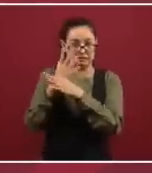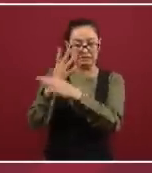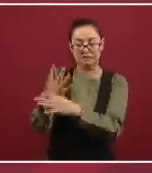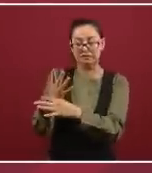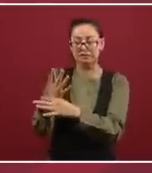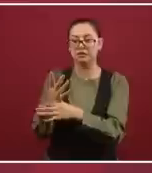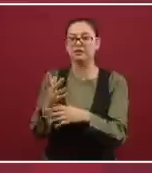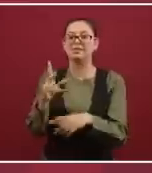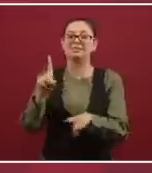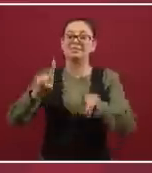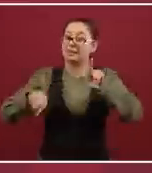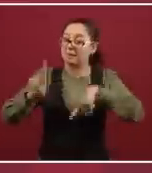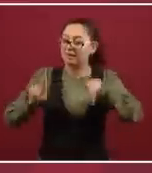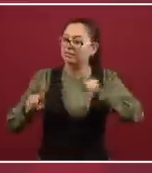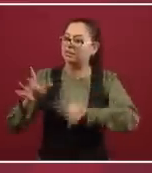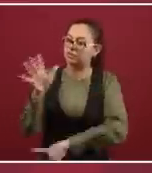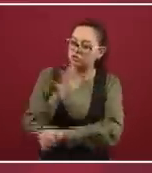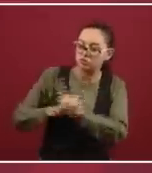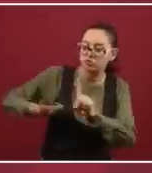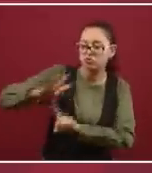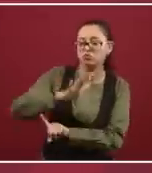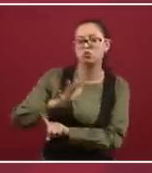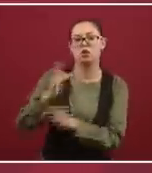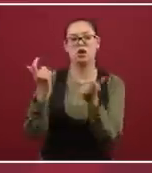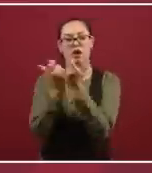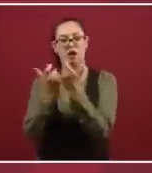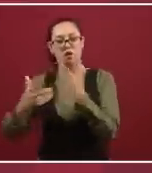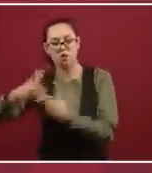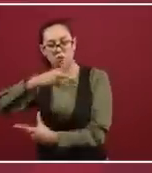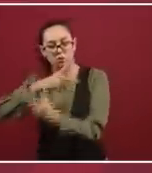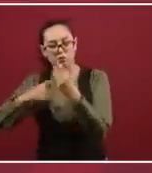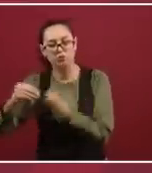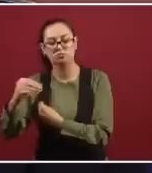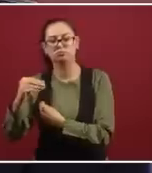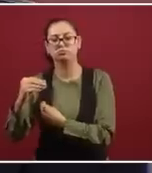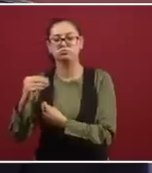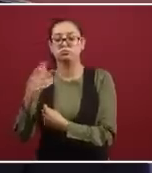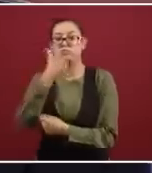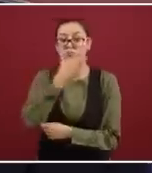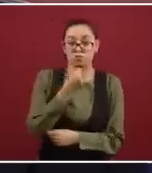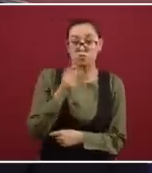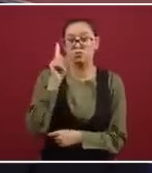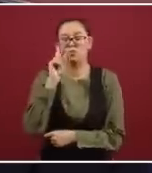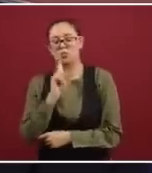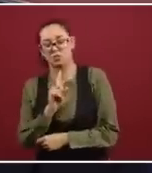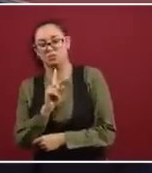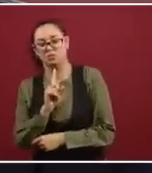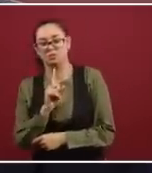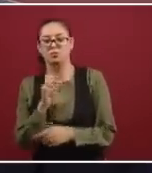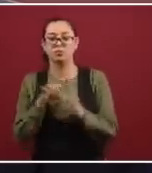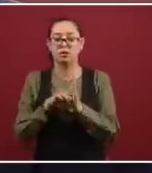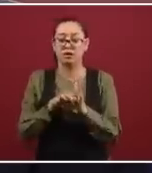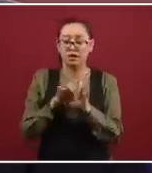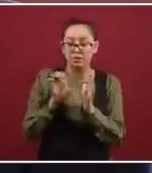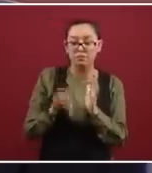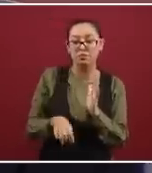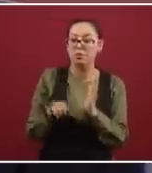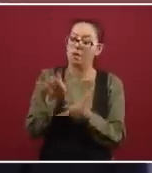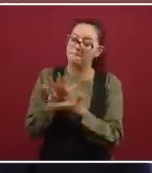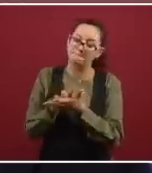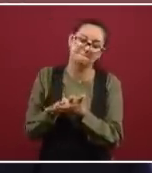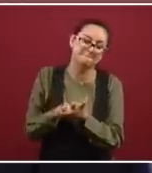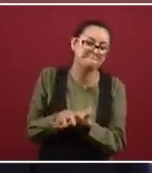a condiciones sociales, a condiciones económicas, a condiciones de género. Afecta en mayor